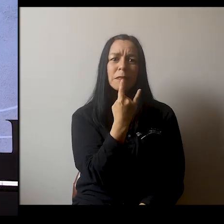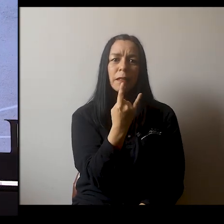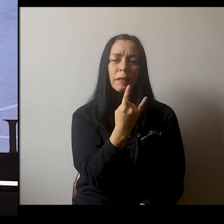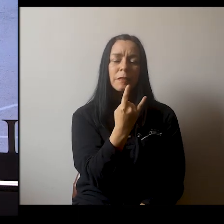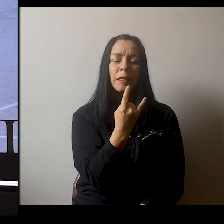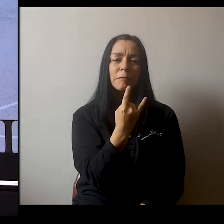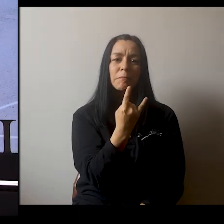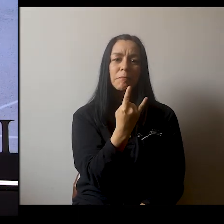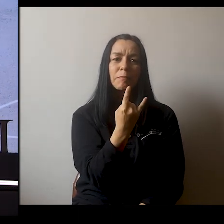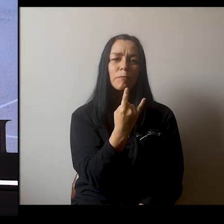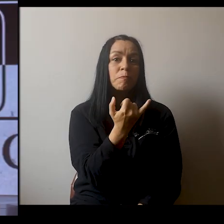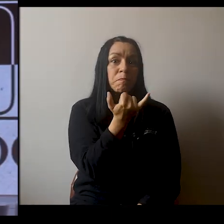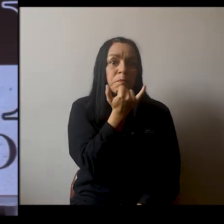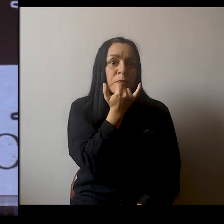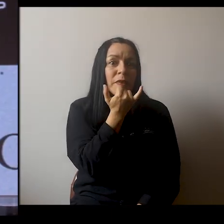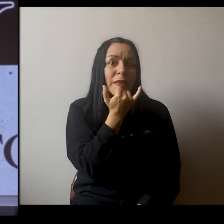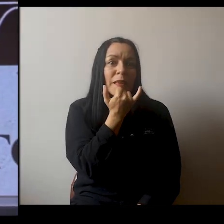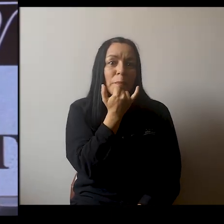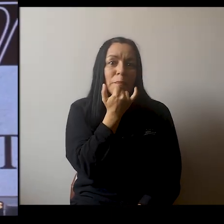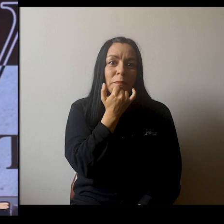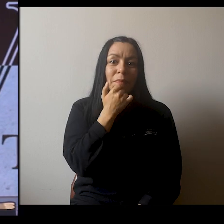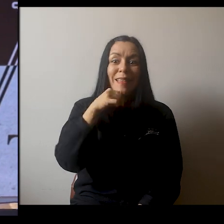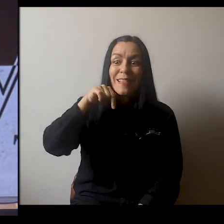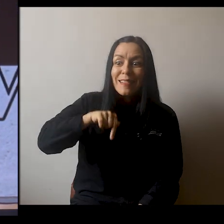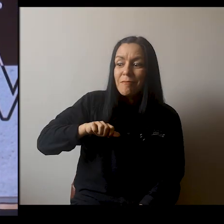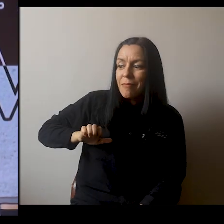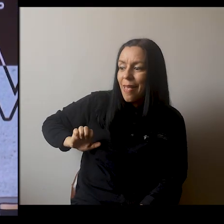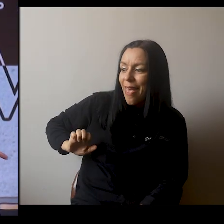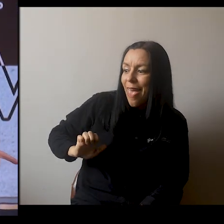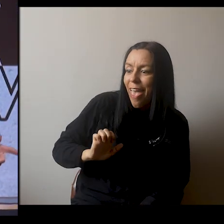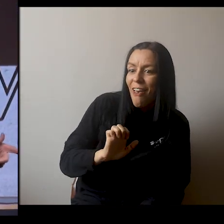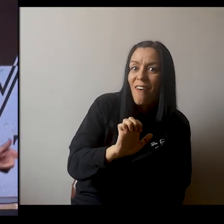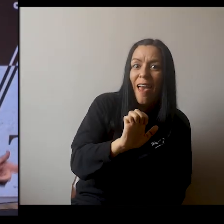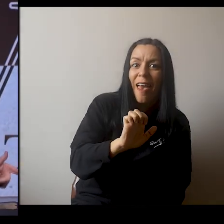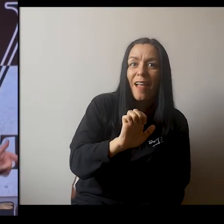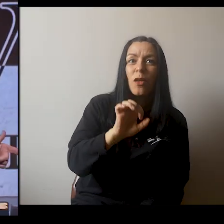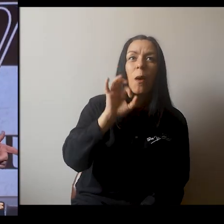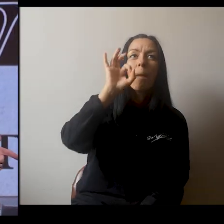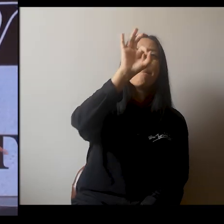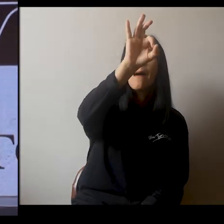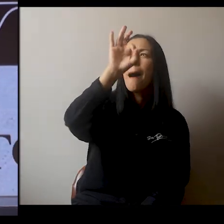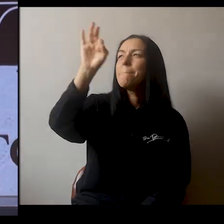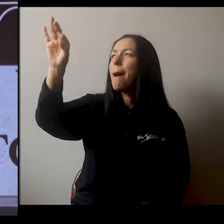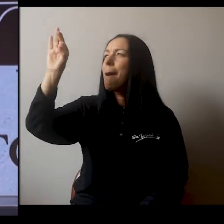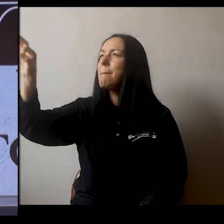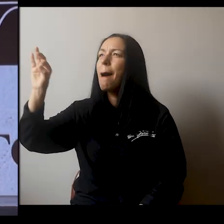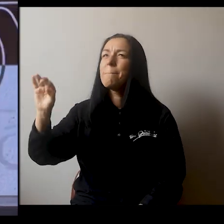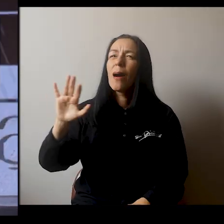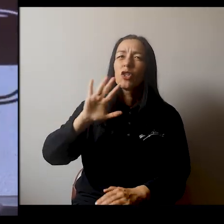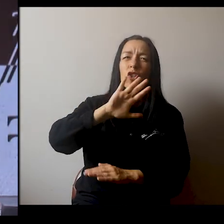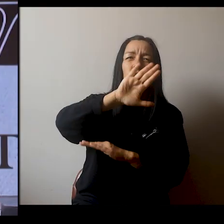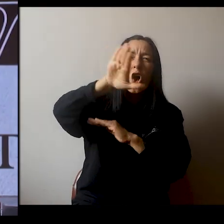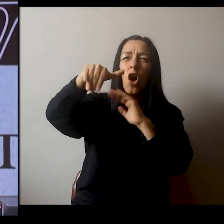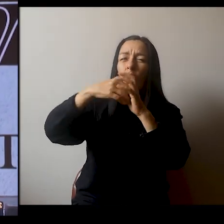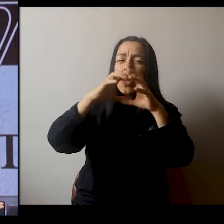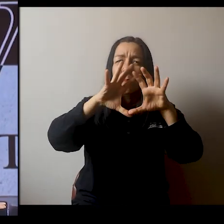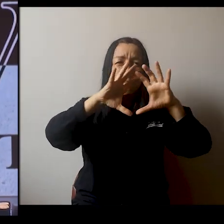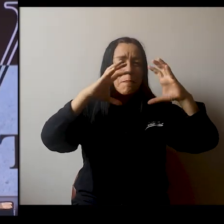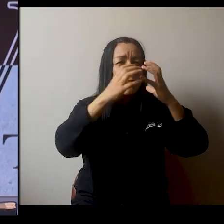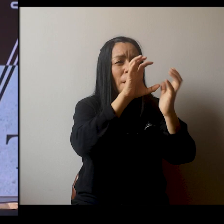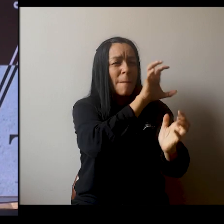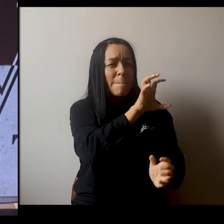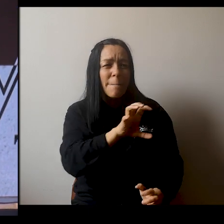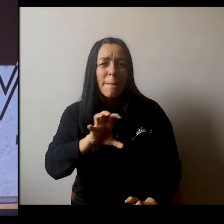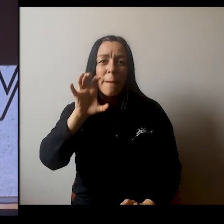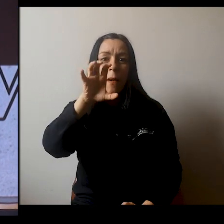muy interesante, y entonces este evangelio del reino será predicado en todo el